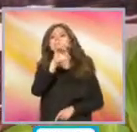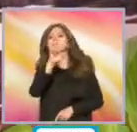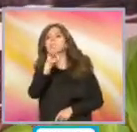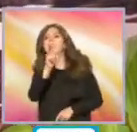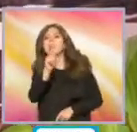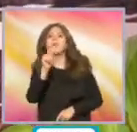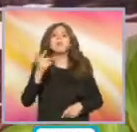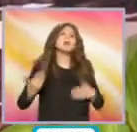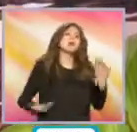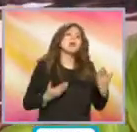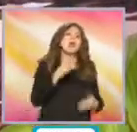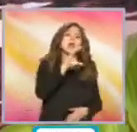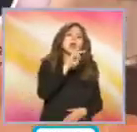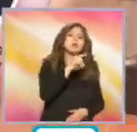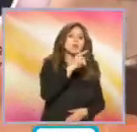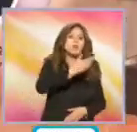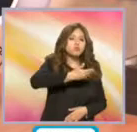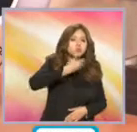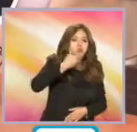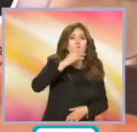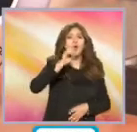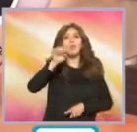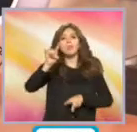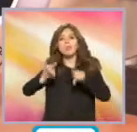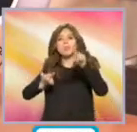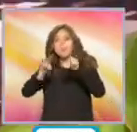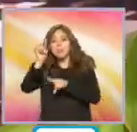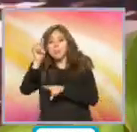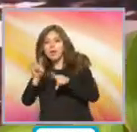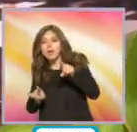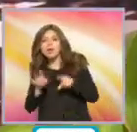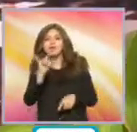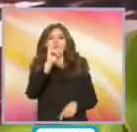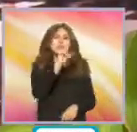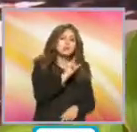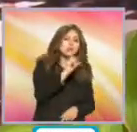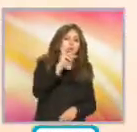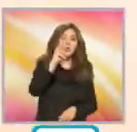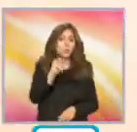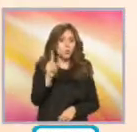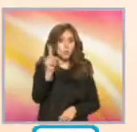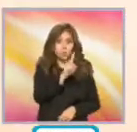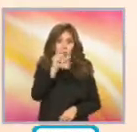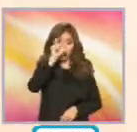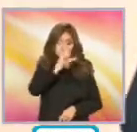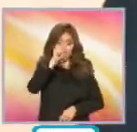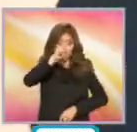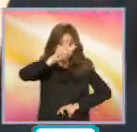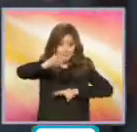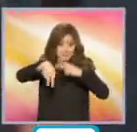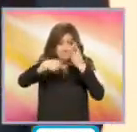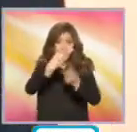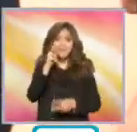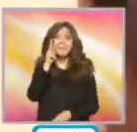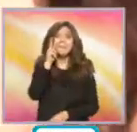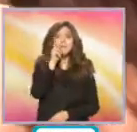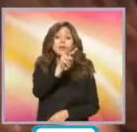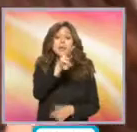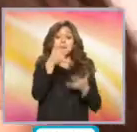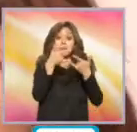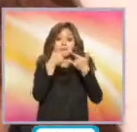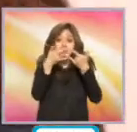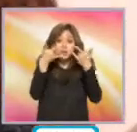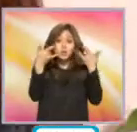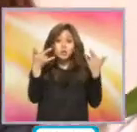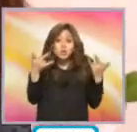ese tipo de códigos en donde hay variaciones y pas de deux y coda. Aquí en realidad la historia es la protagónica.